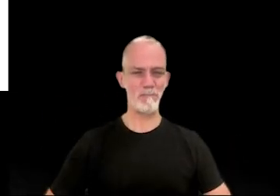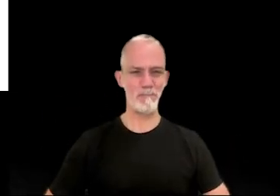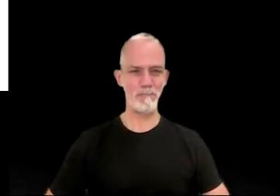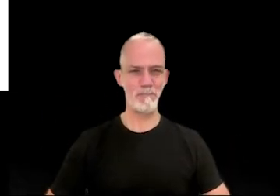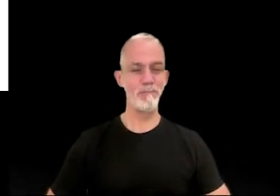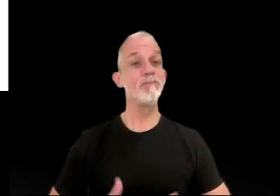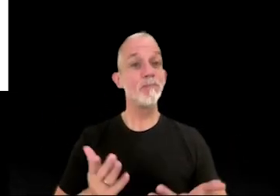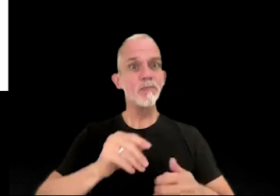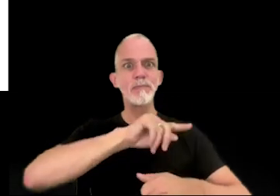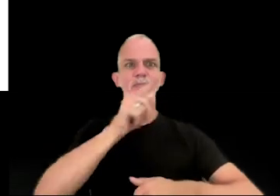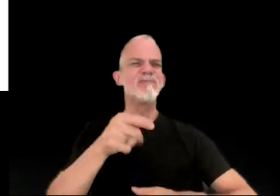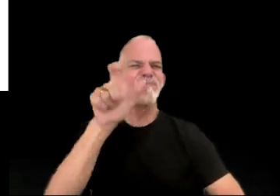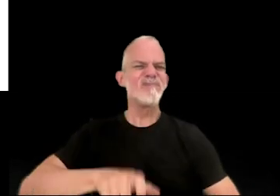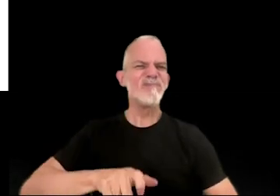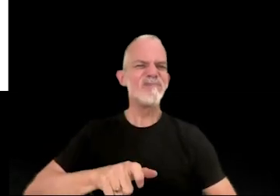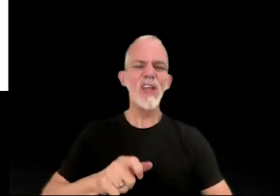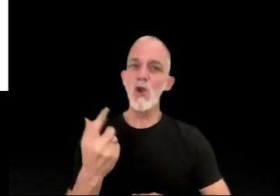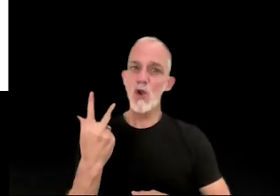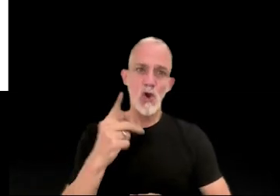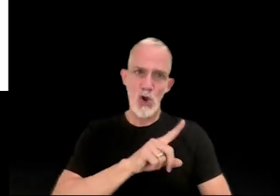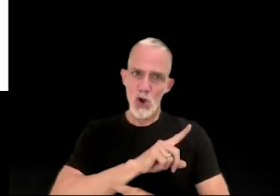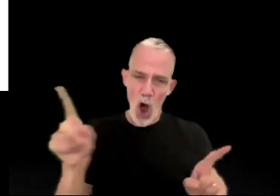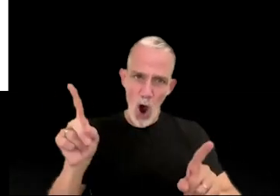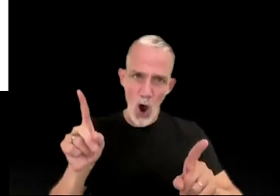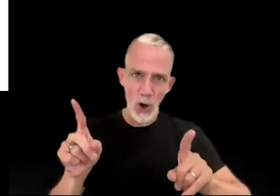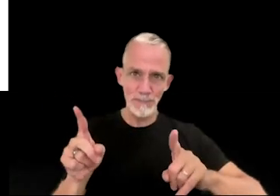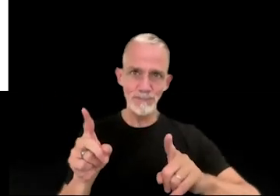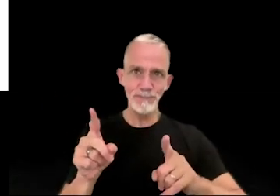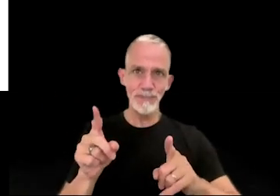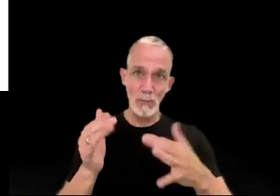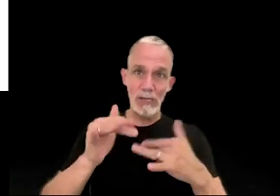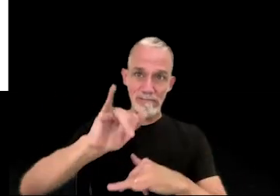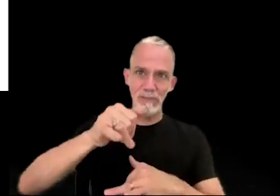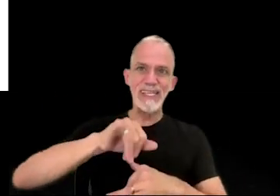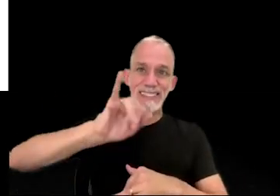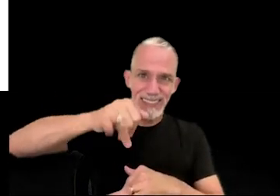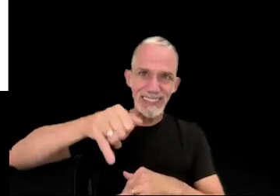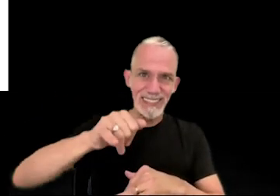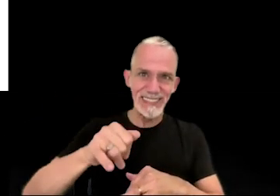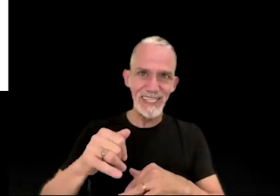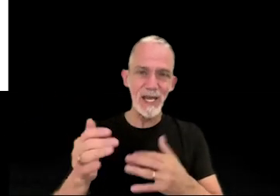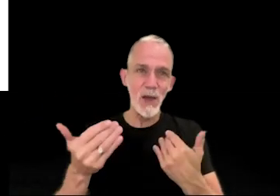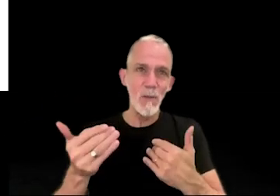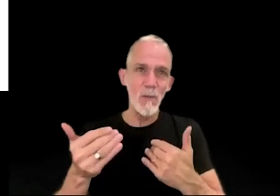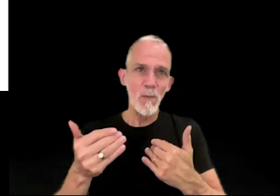Otros sujetos que el régimen también habilita y que están